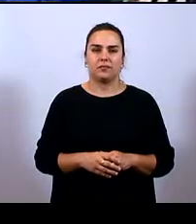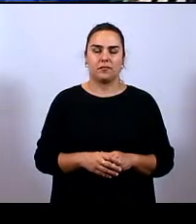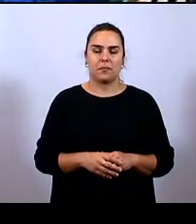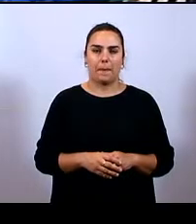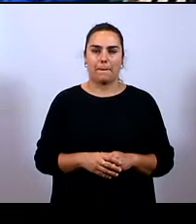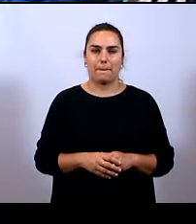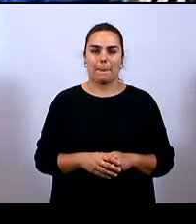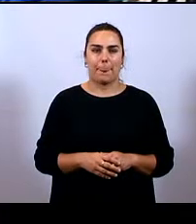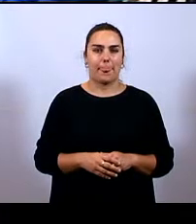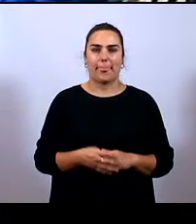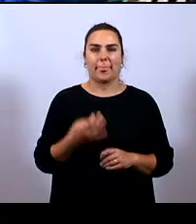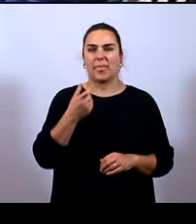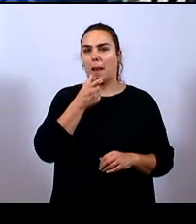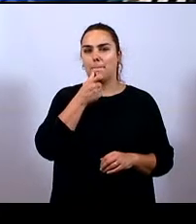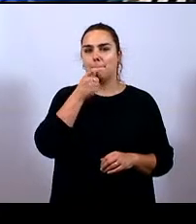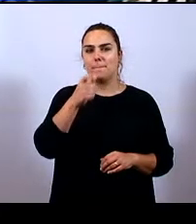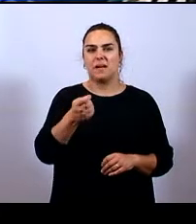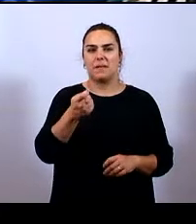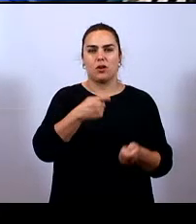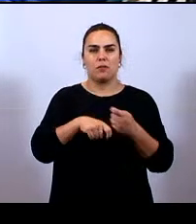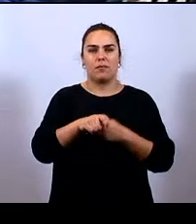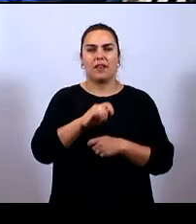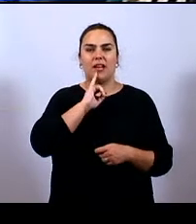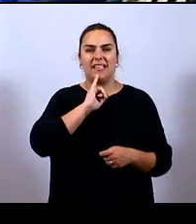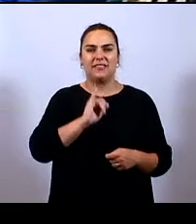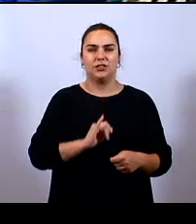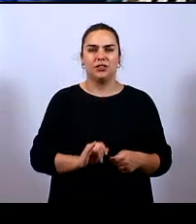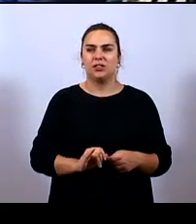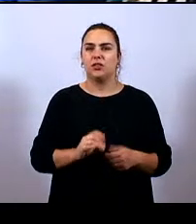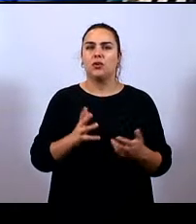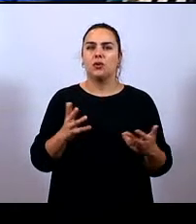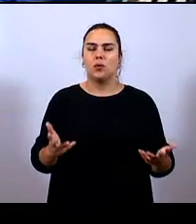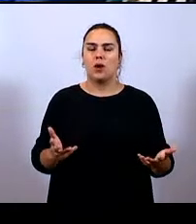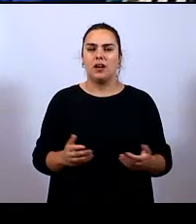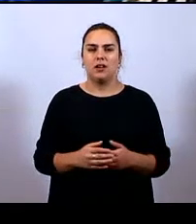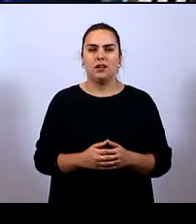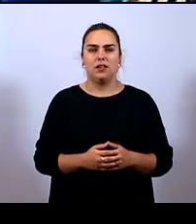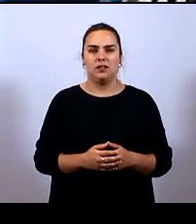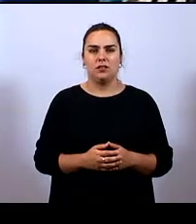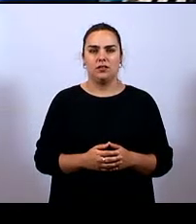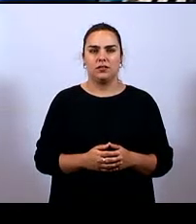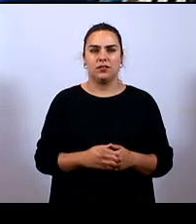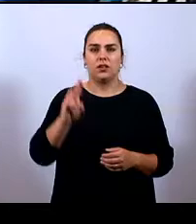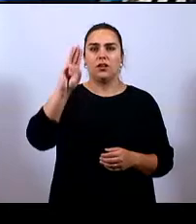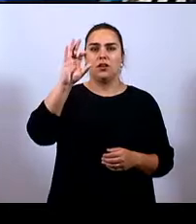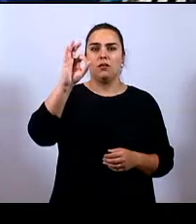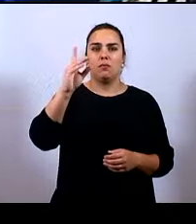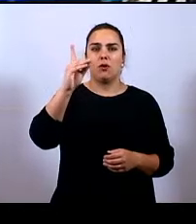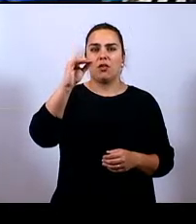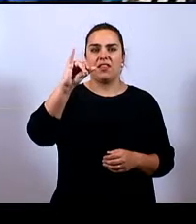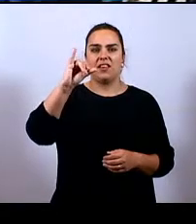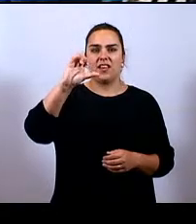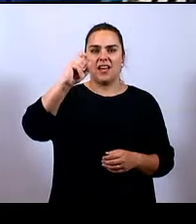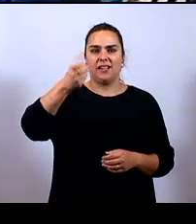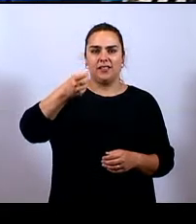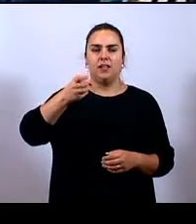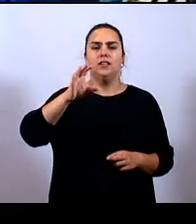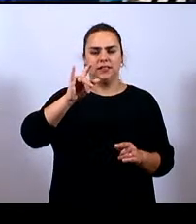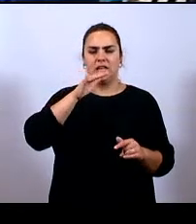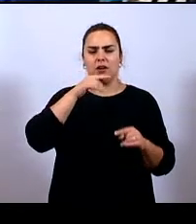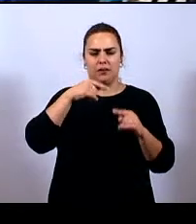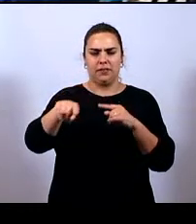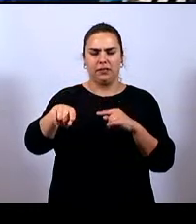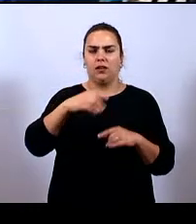No he entendido la palabra de comercio electrónico, era... Podiex. ¿Cómo? Podiex. Sí, ahora se lo pasarán.